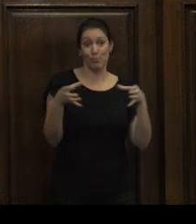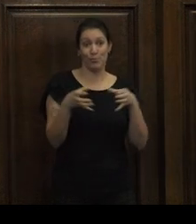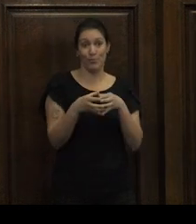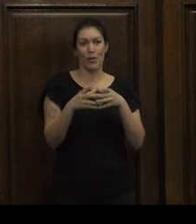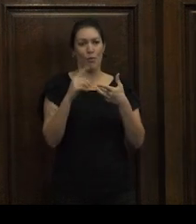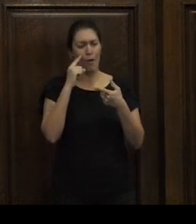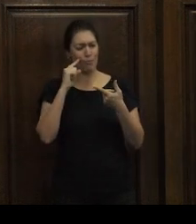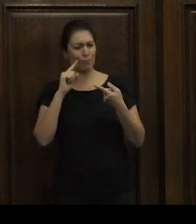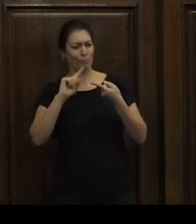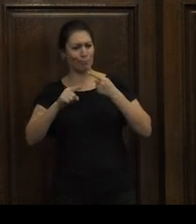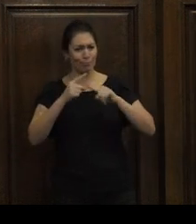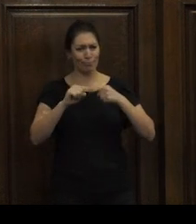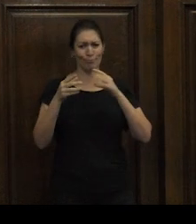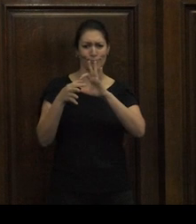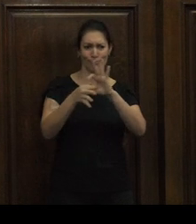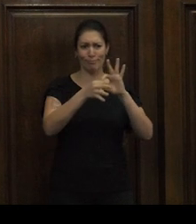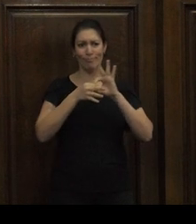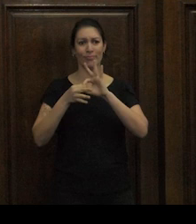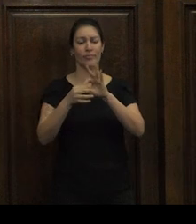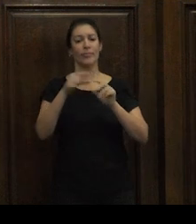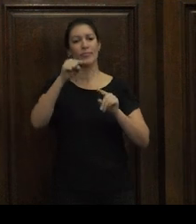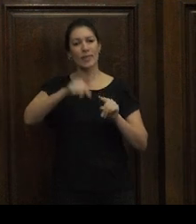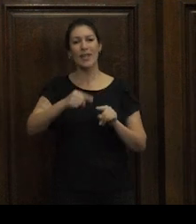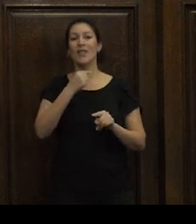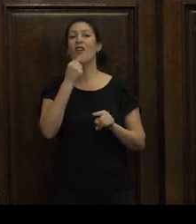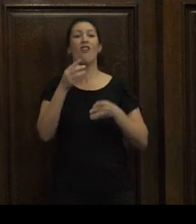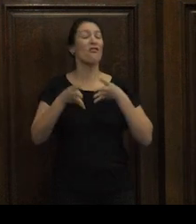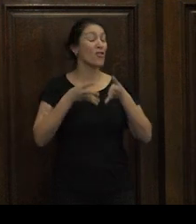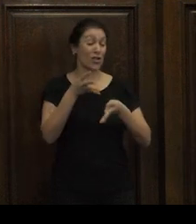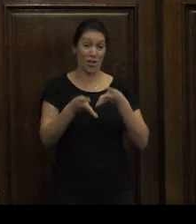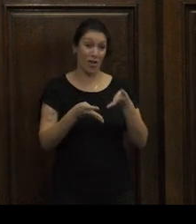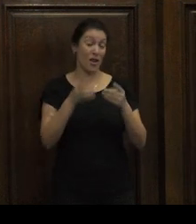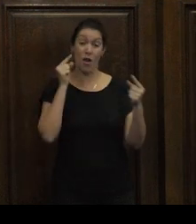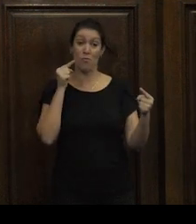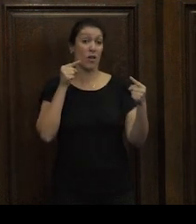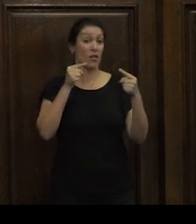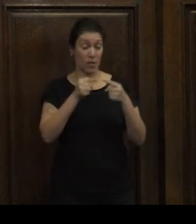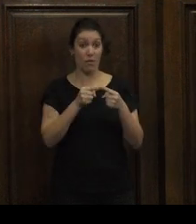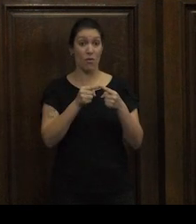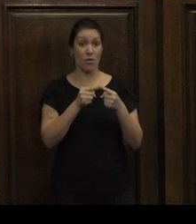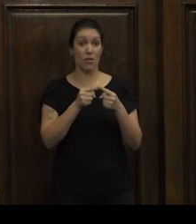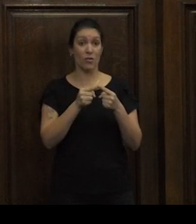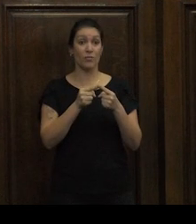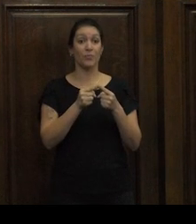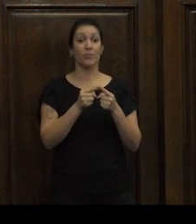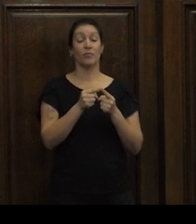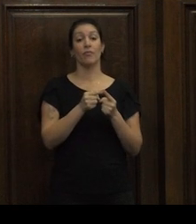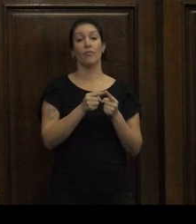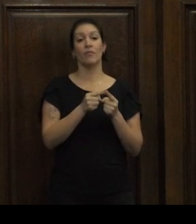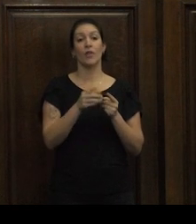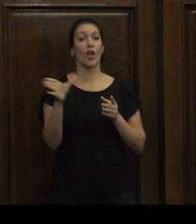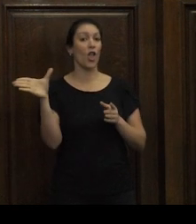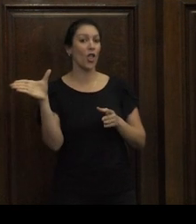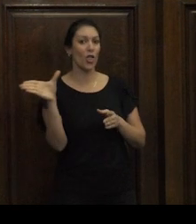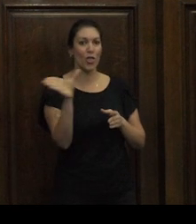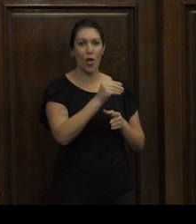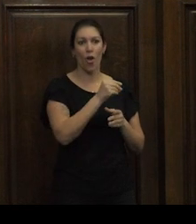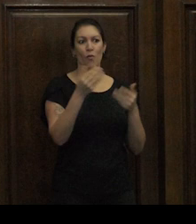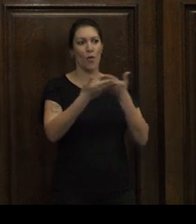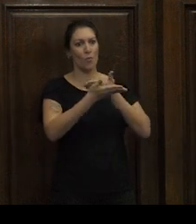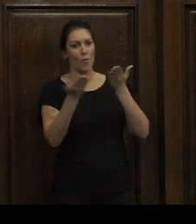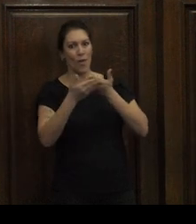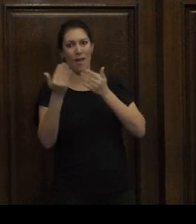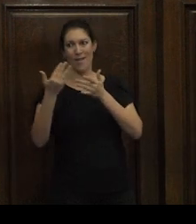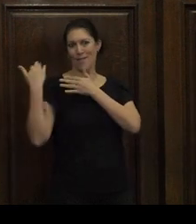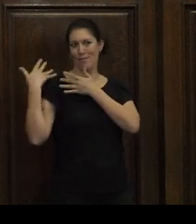mantener en cohesión, que esto funcionara de alguna manera, ¿no? Esto, bueno, todo lo que les